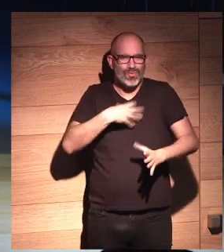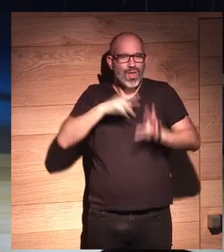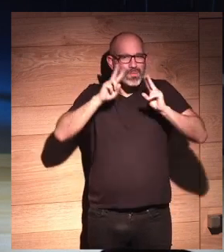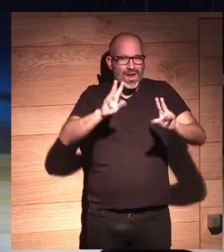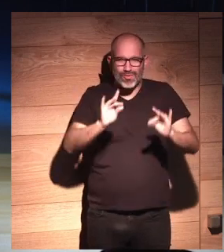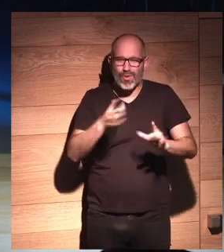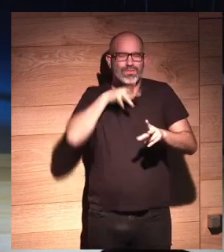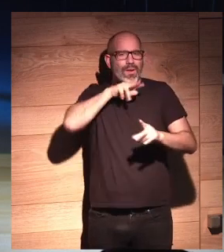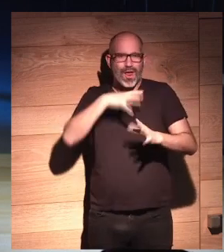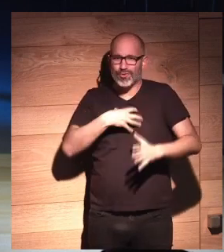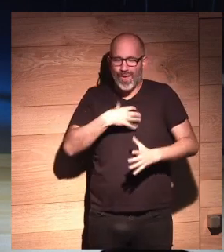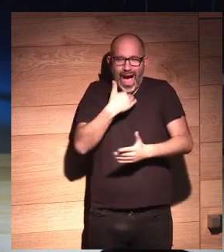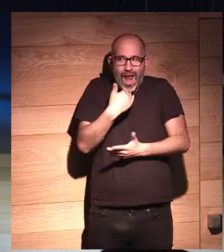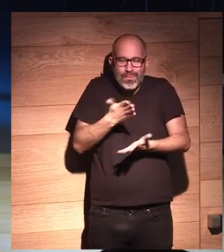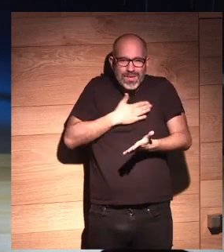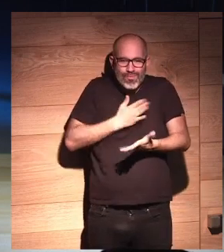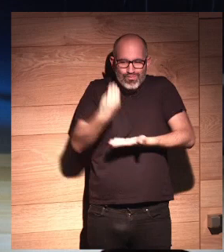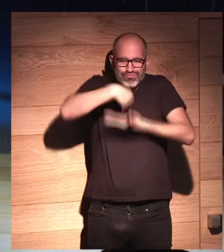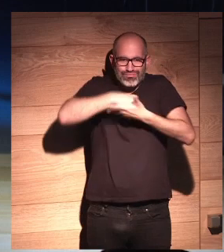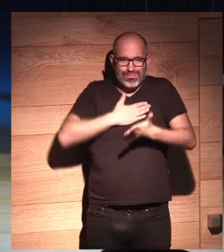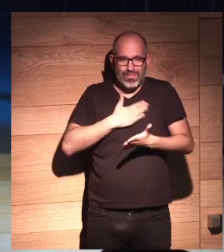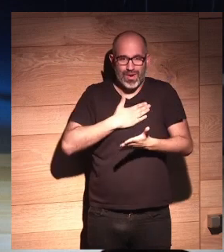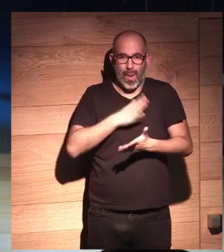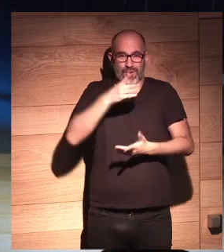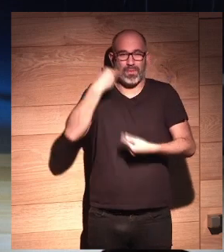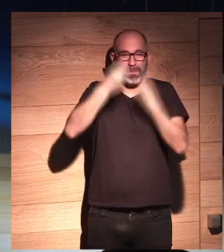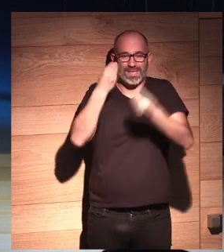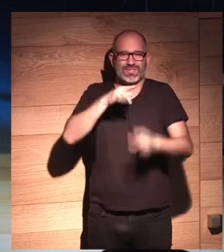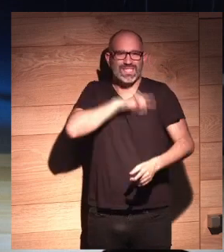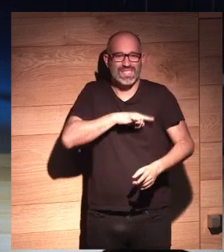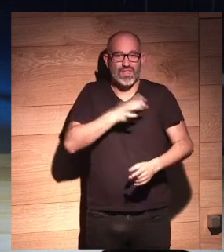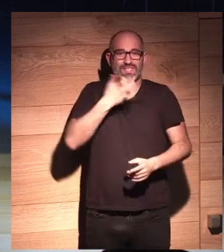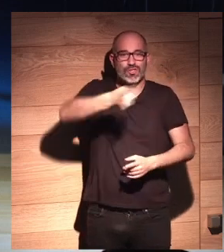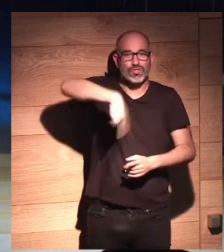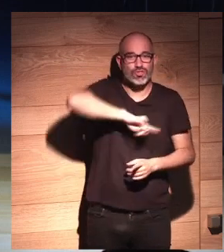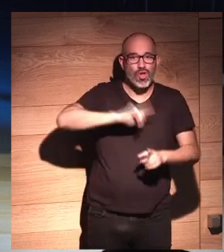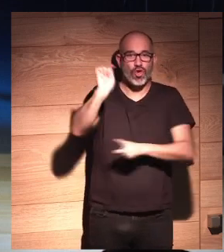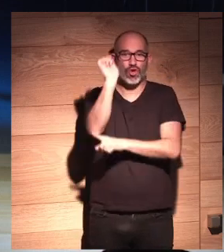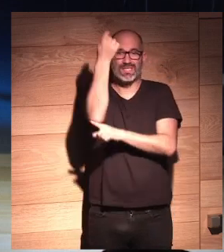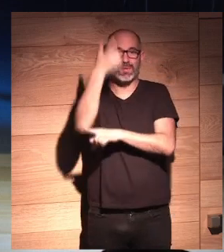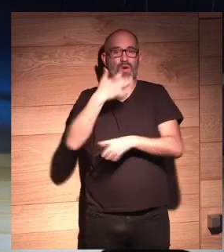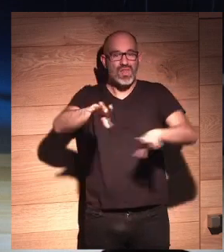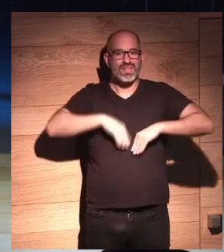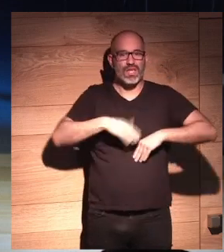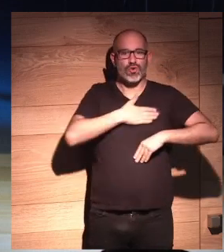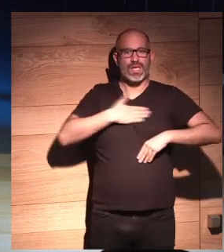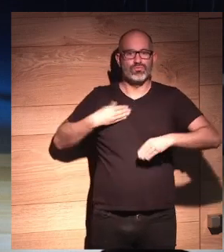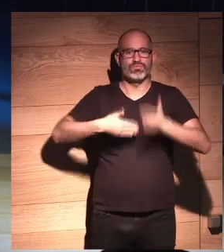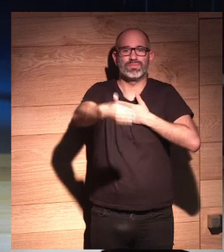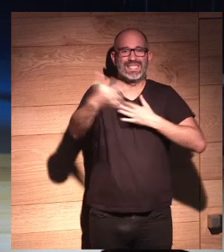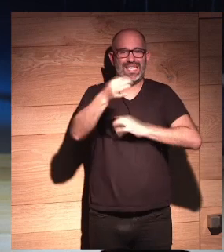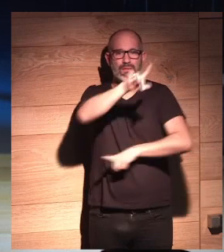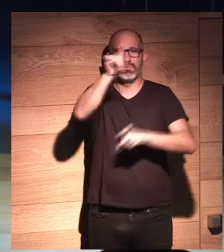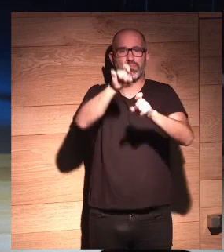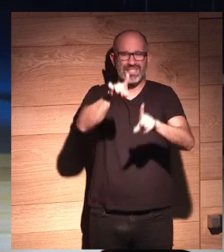que no se puede hablar, que es algo realmente muy interno. Entonces me da la sensación de que si logramos aceptar lo que queremos ser, a dónde